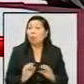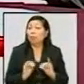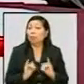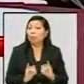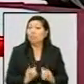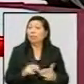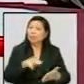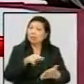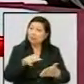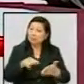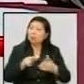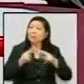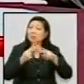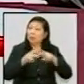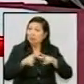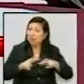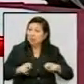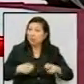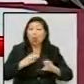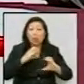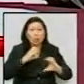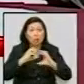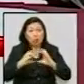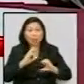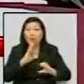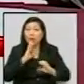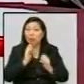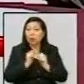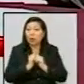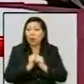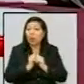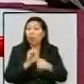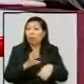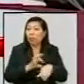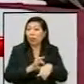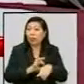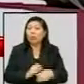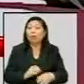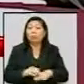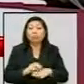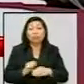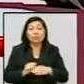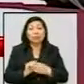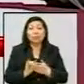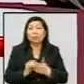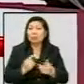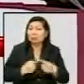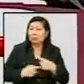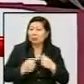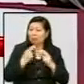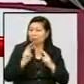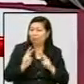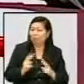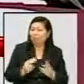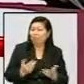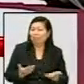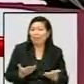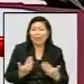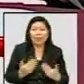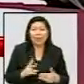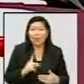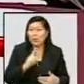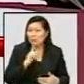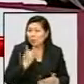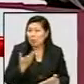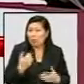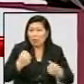a leer, a investigar, a conversar, a hablar con nuestros médicos, con los médicos tratantes, nos venimos a dar cuenta que ya no es